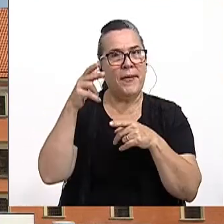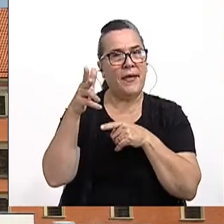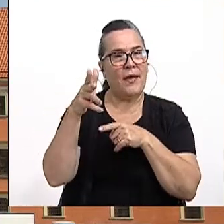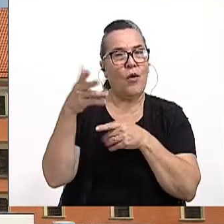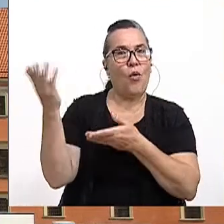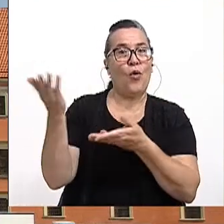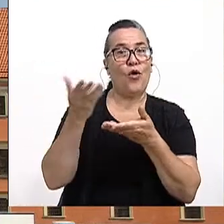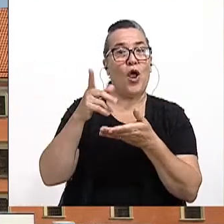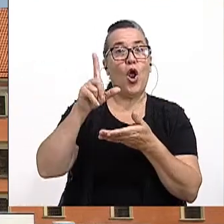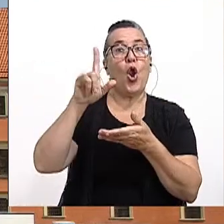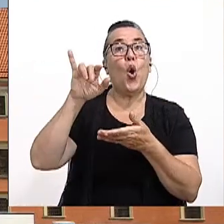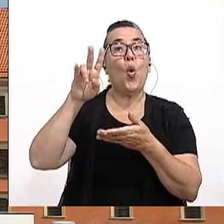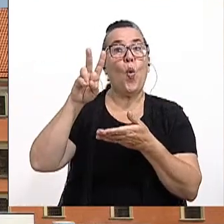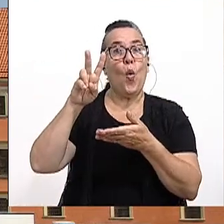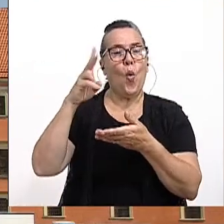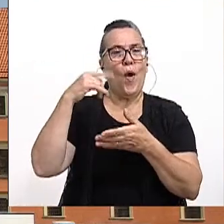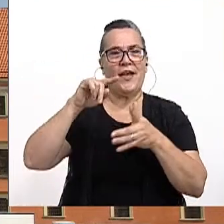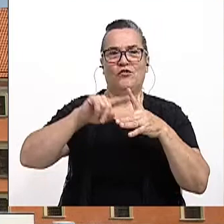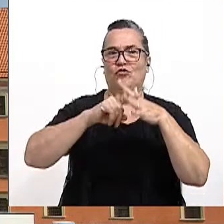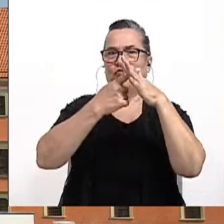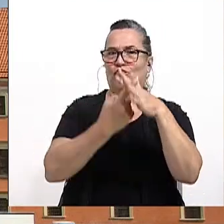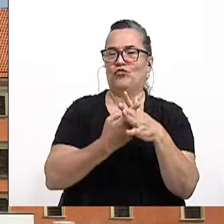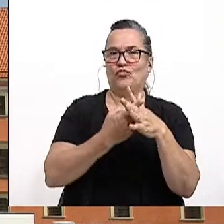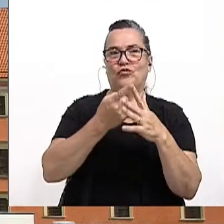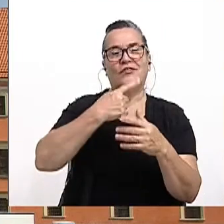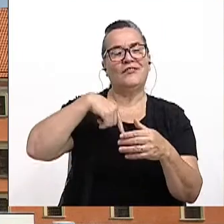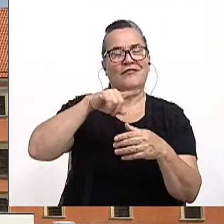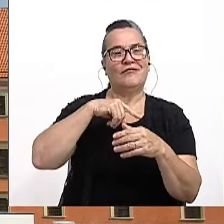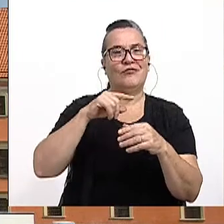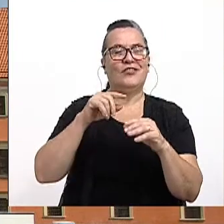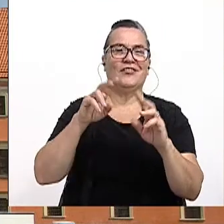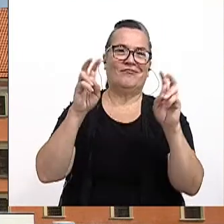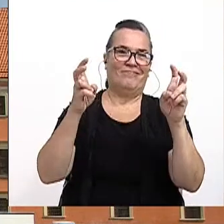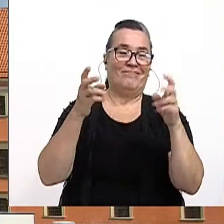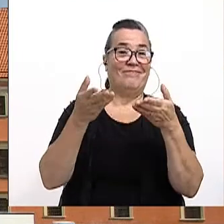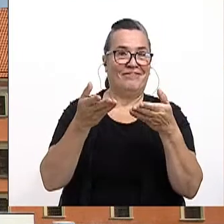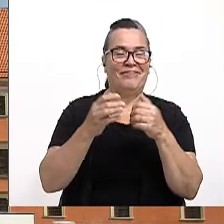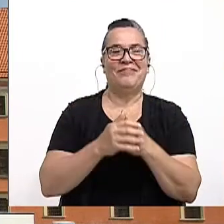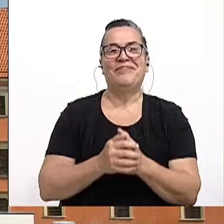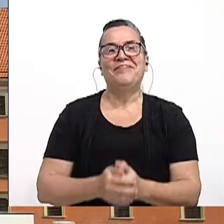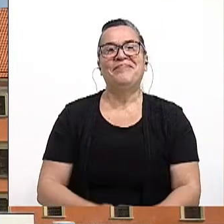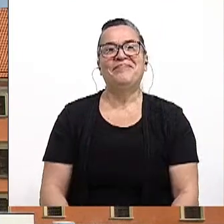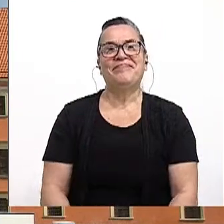trae Lucía sobre la introducción de nuestra clase?